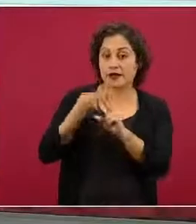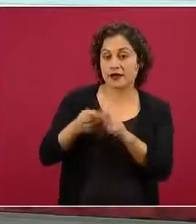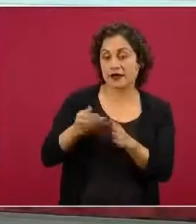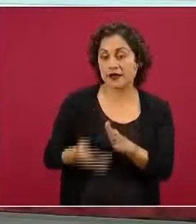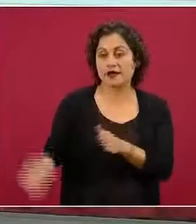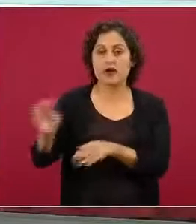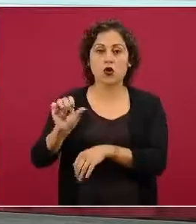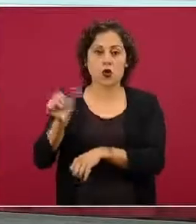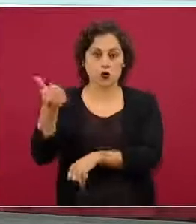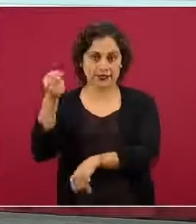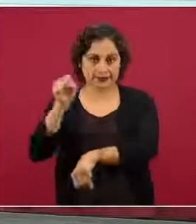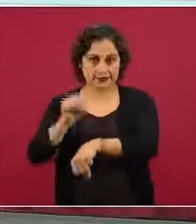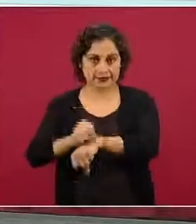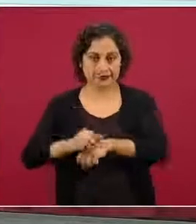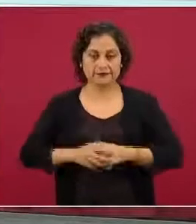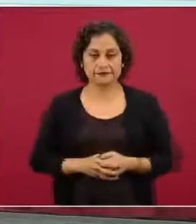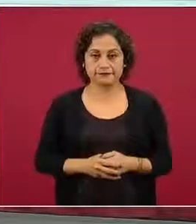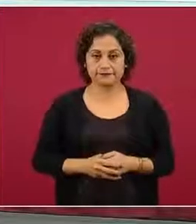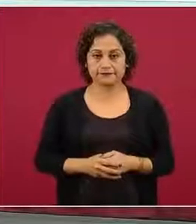siguiente semana epidemiológica.